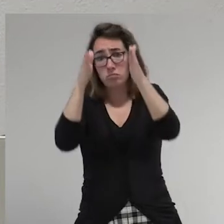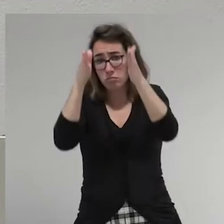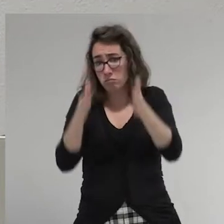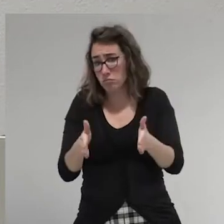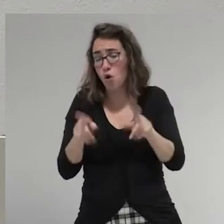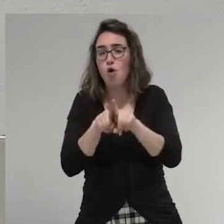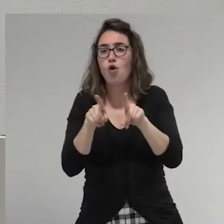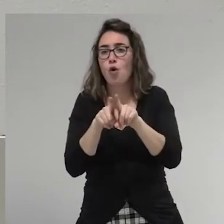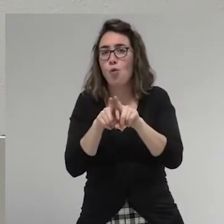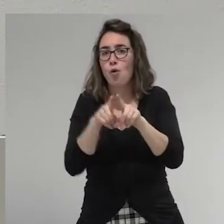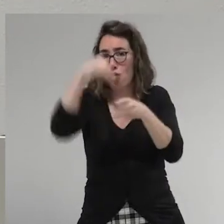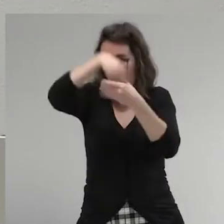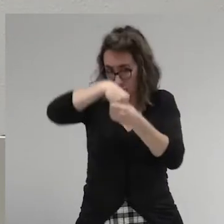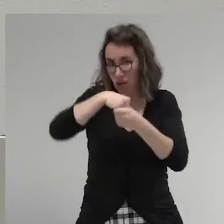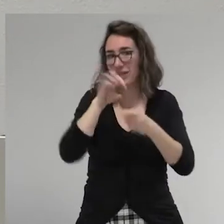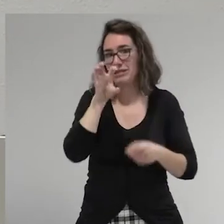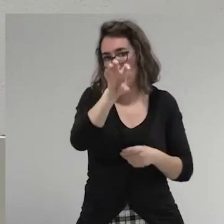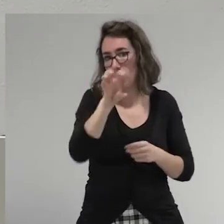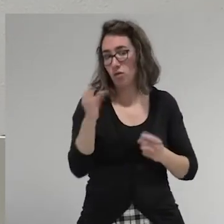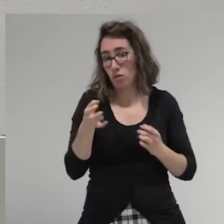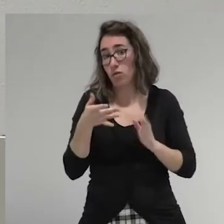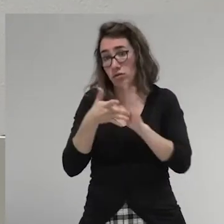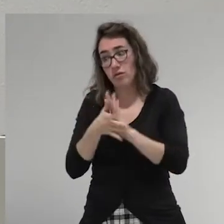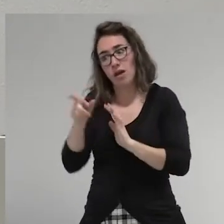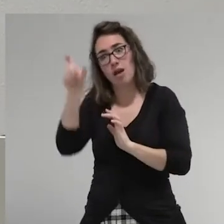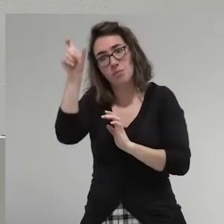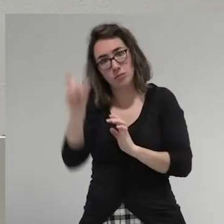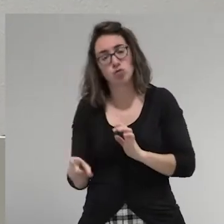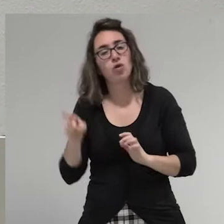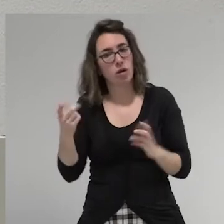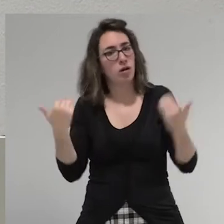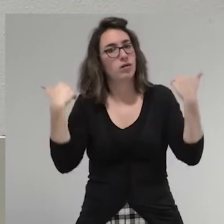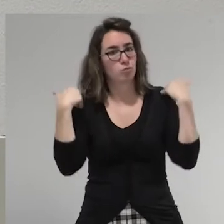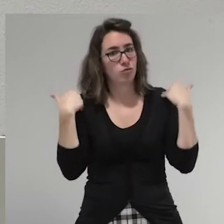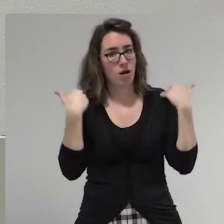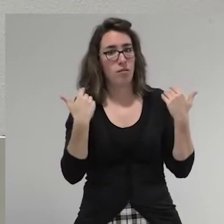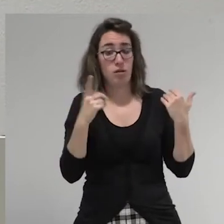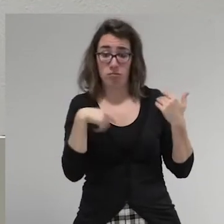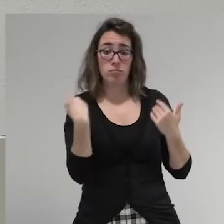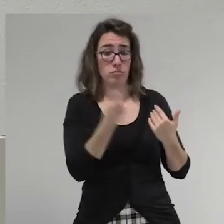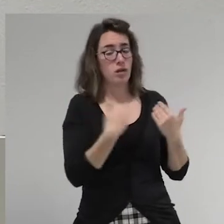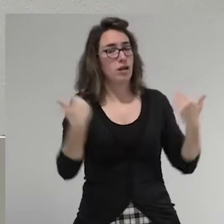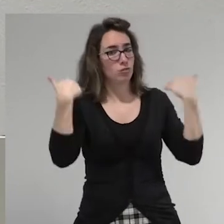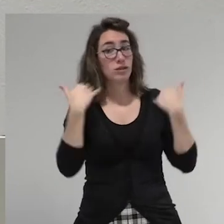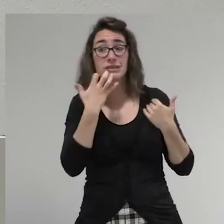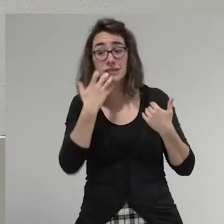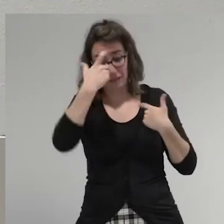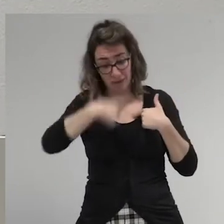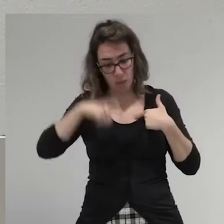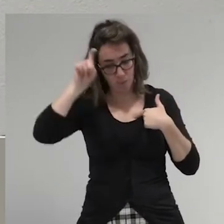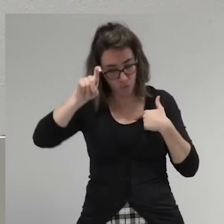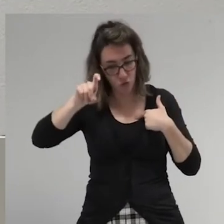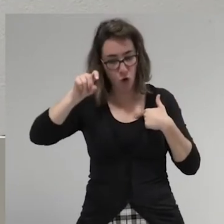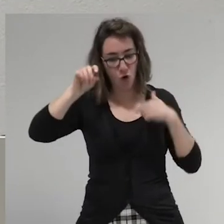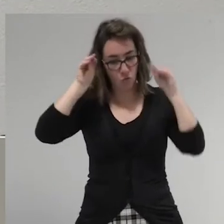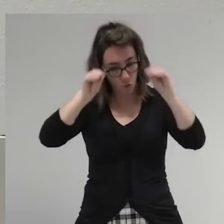tentáculo, ¿no? Pero en este caso, ahí también diría que es una responsabilidad la que tenemos cuando somos profesores, profesoras, formadoras,